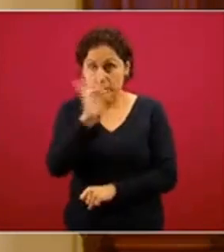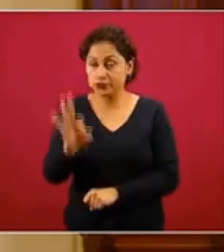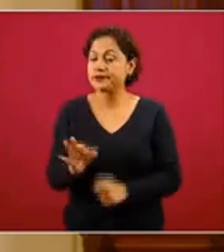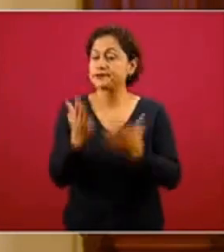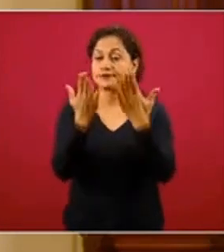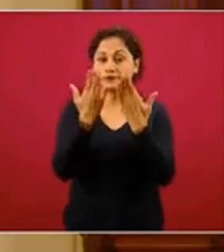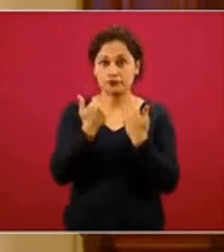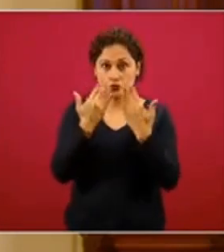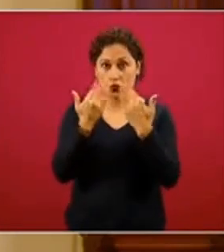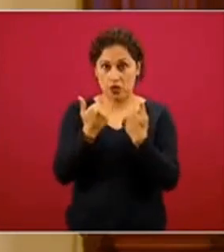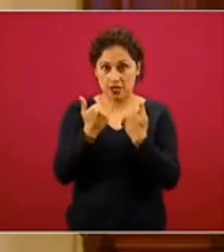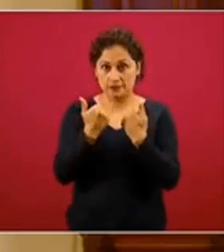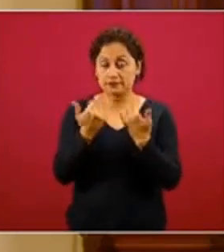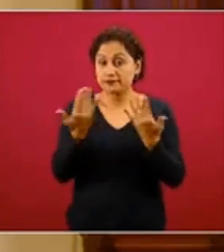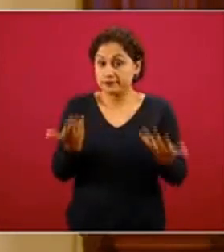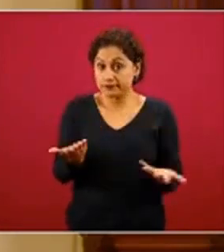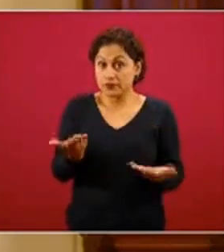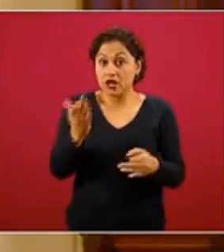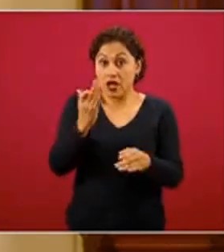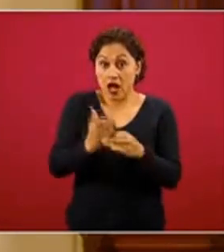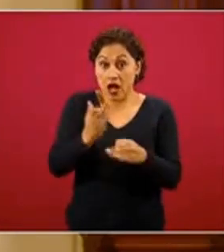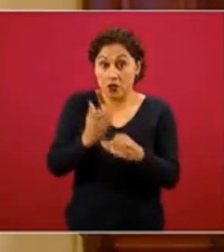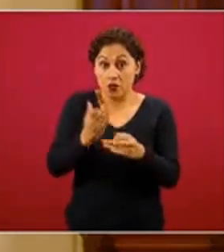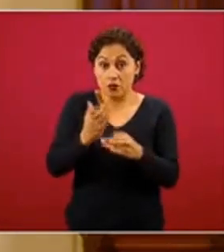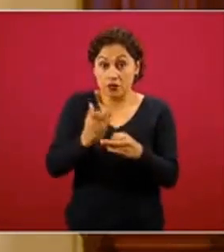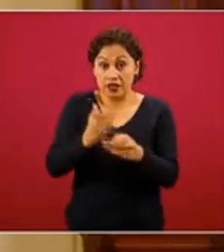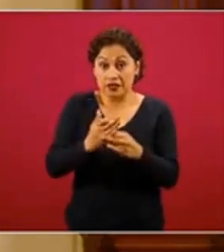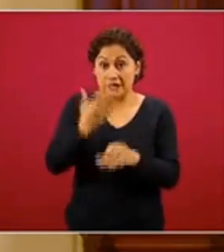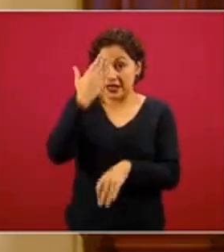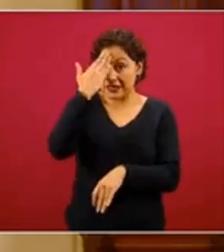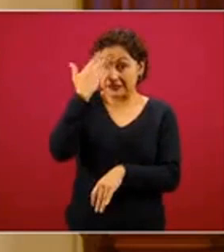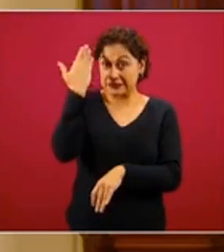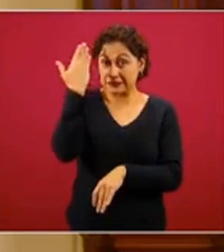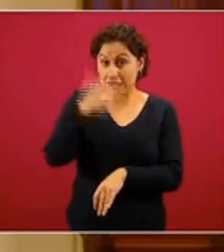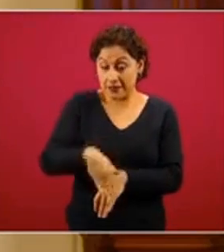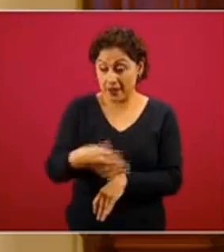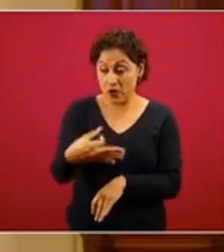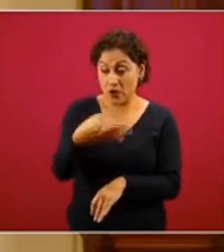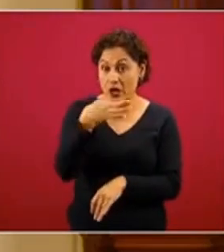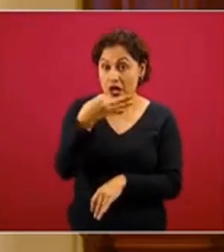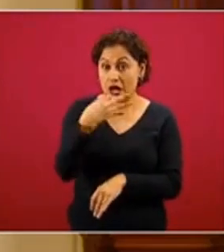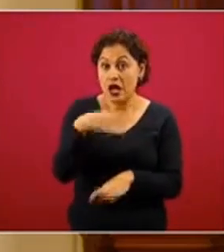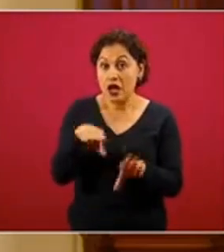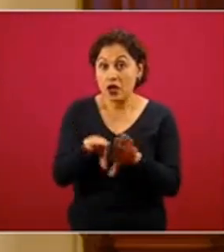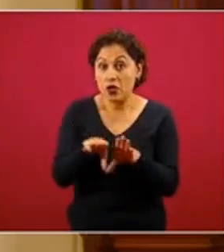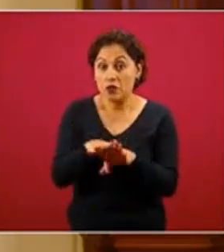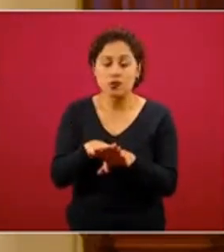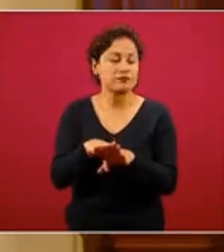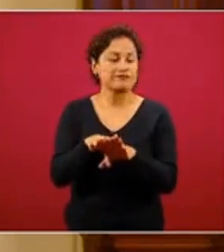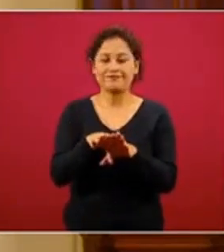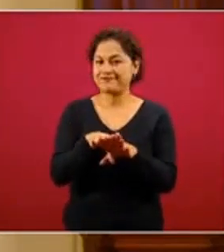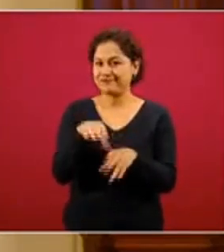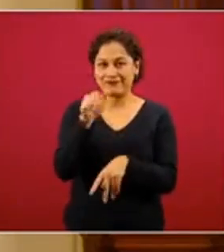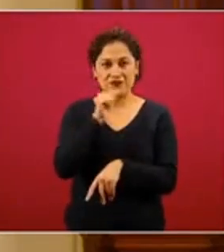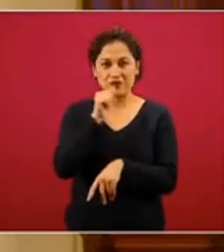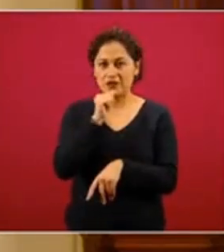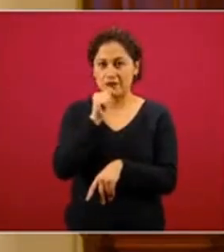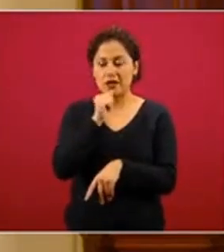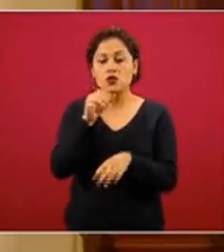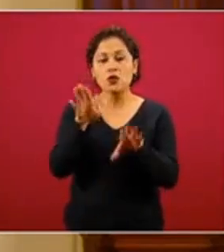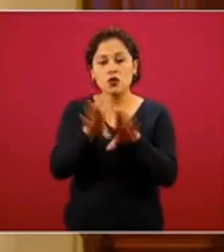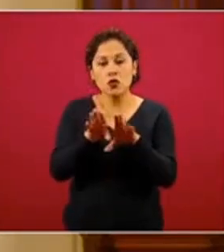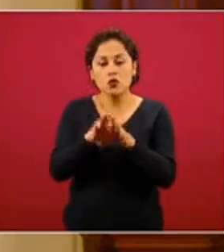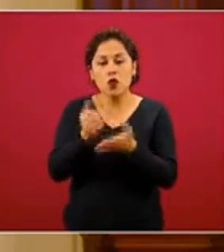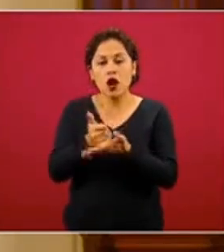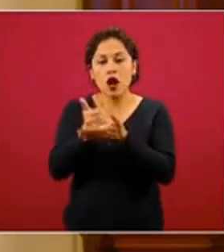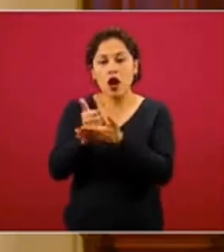directo de cuál es el tratamiento a seguir. El tratamiento se sigue con condiciones generales de mejoría de la ventilación